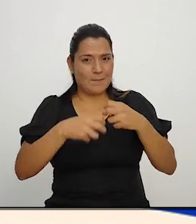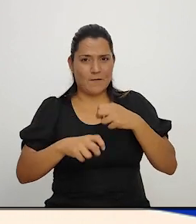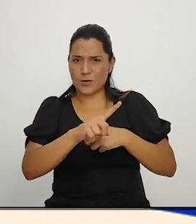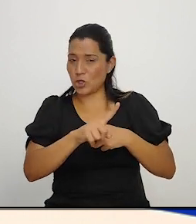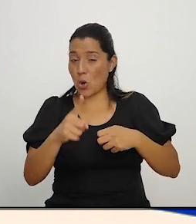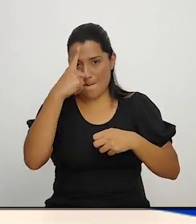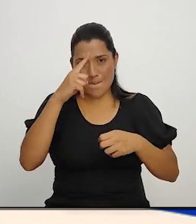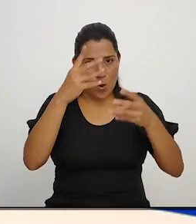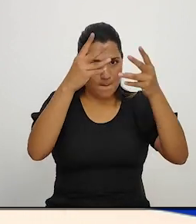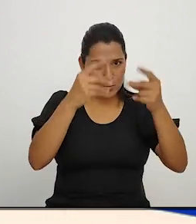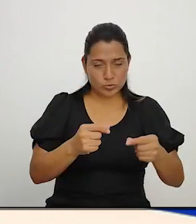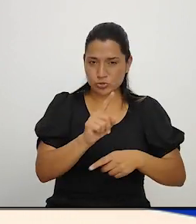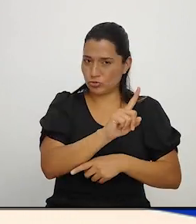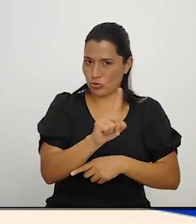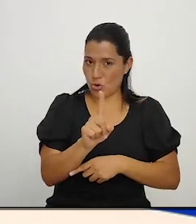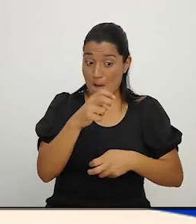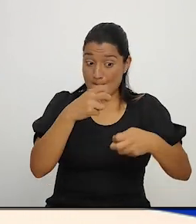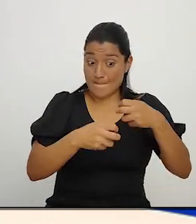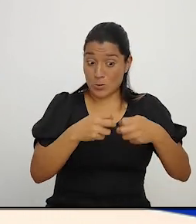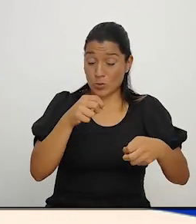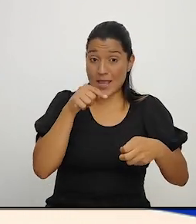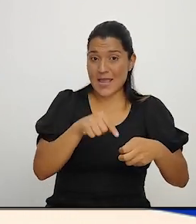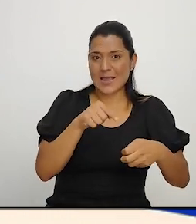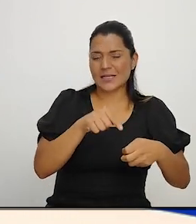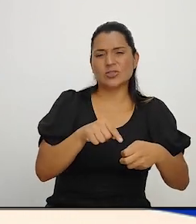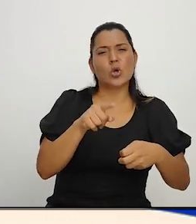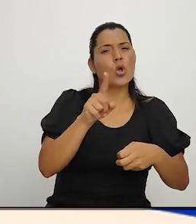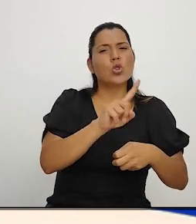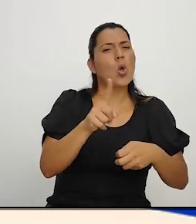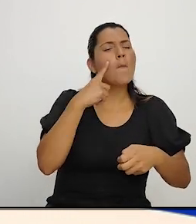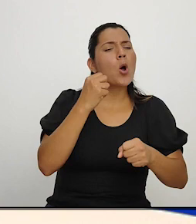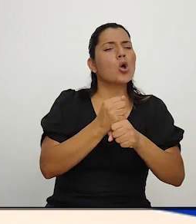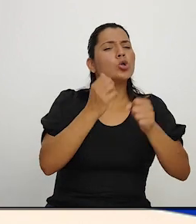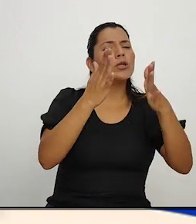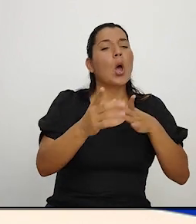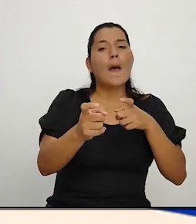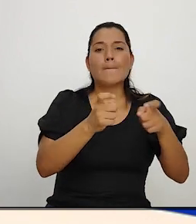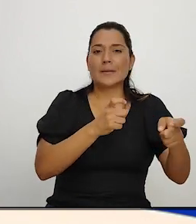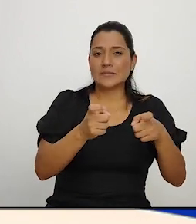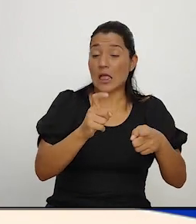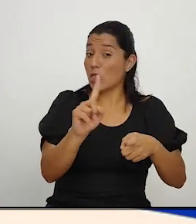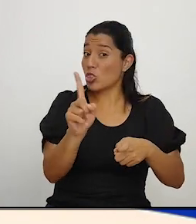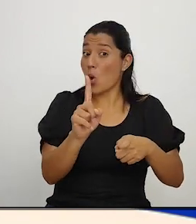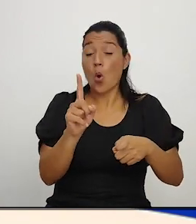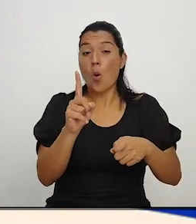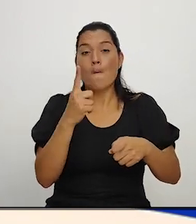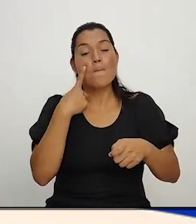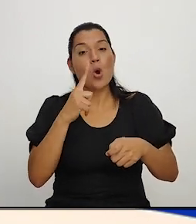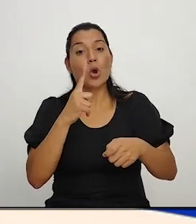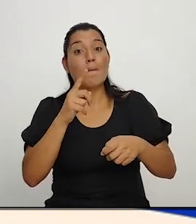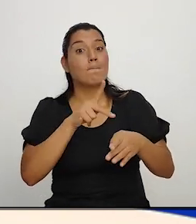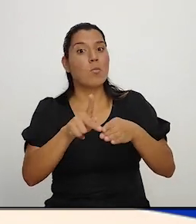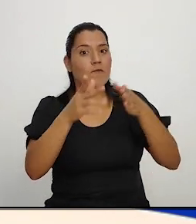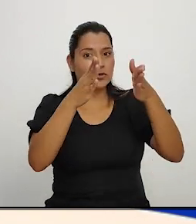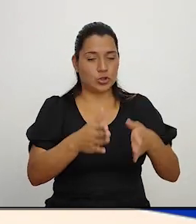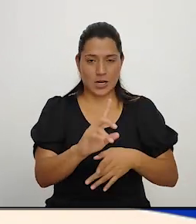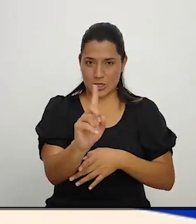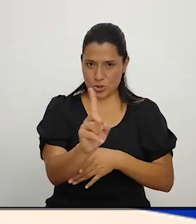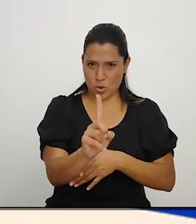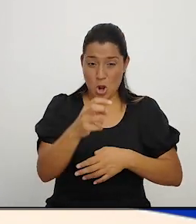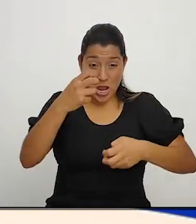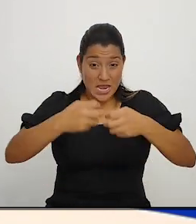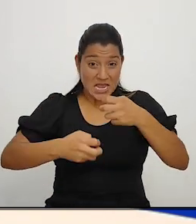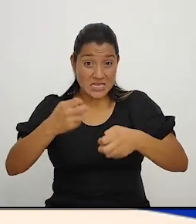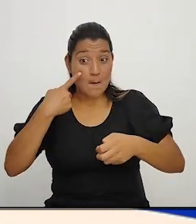presupuesto esta crisis no es ucida por funcionarios administrativos ni profesionales mucho menos por